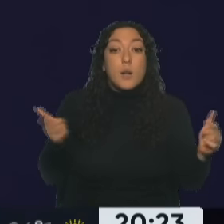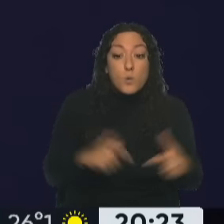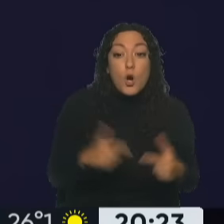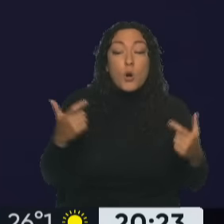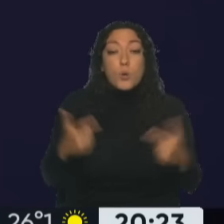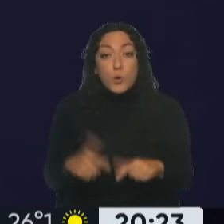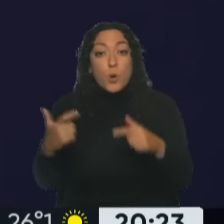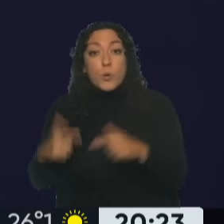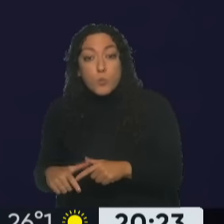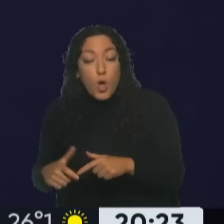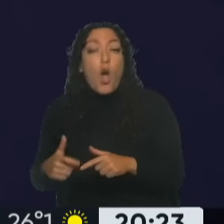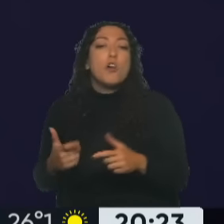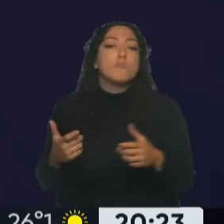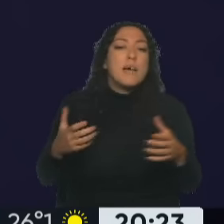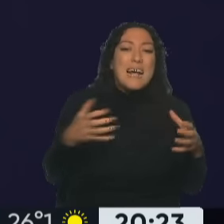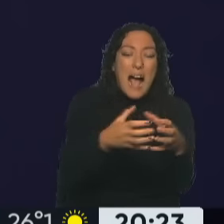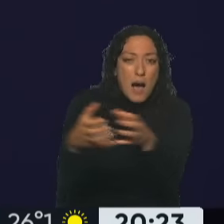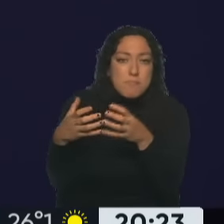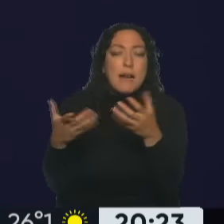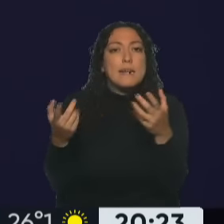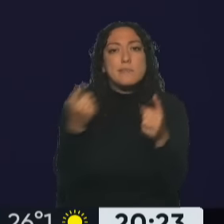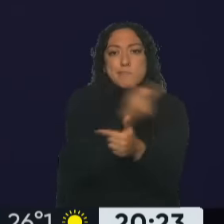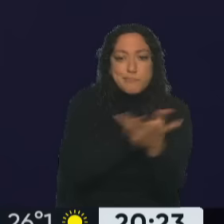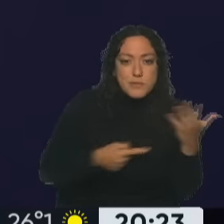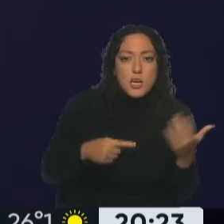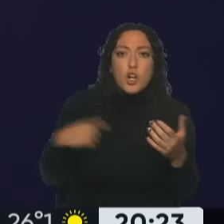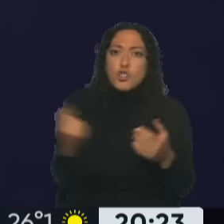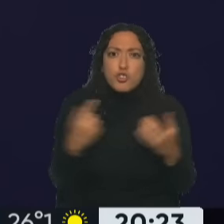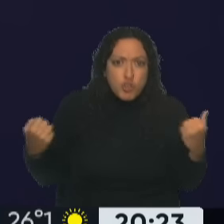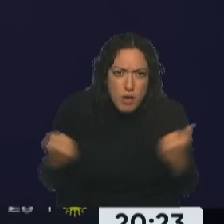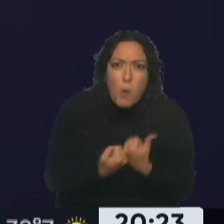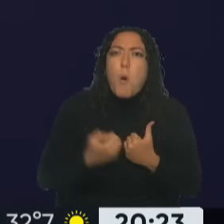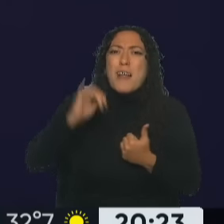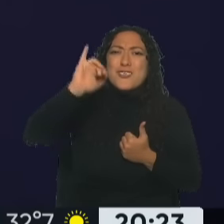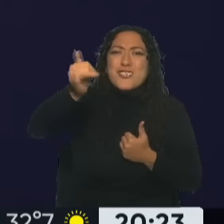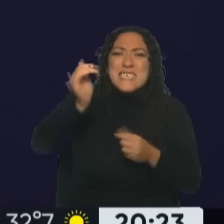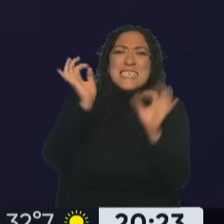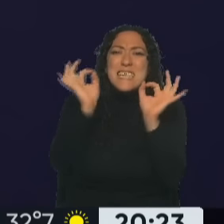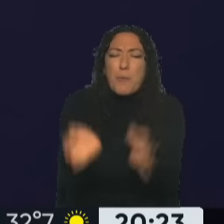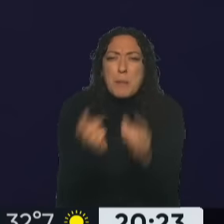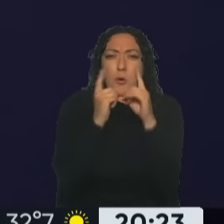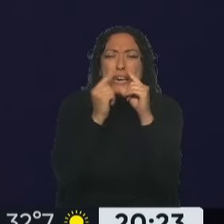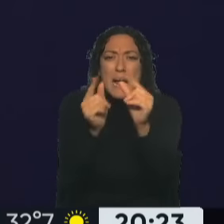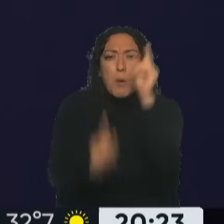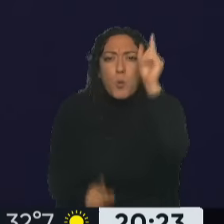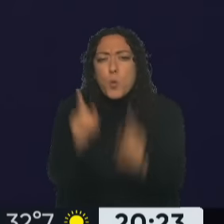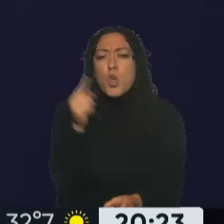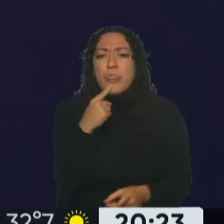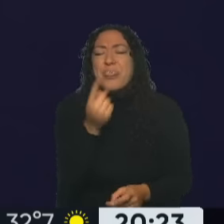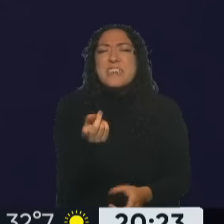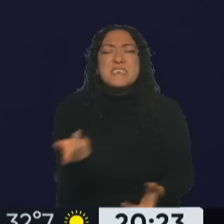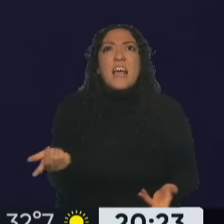las diferentes cámaras y demás y como dije antes nosotros coincidimos con esos reclamos alguno lo trató de de